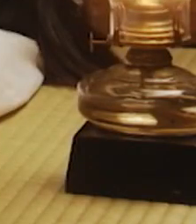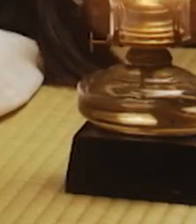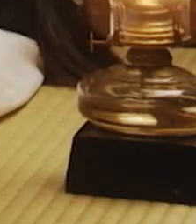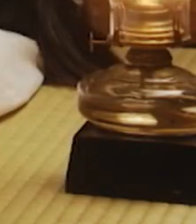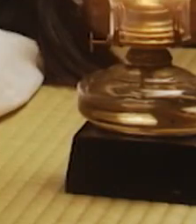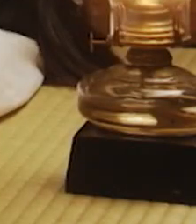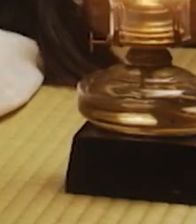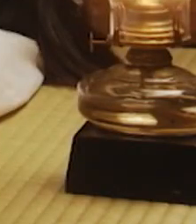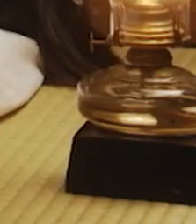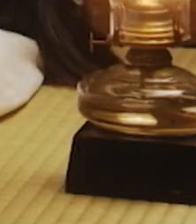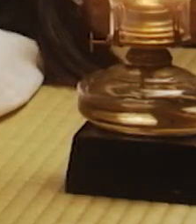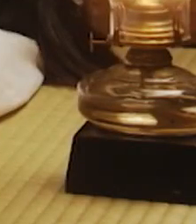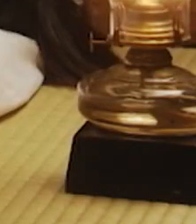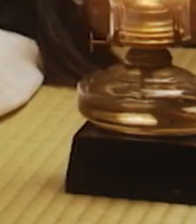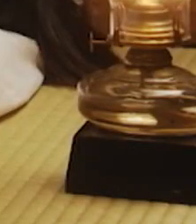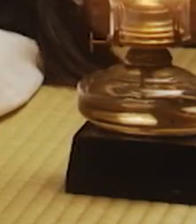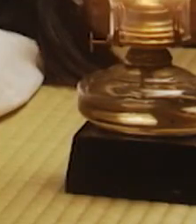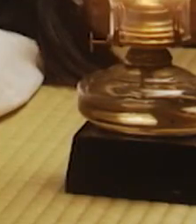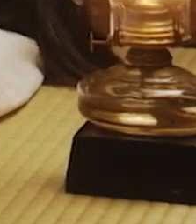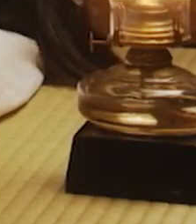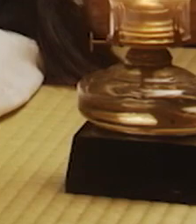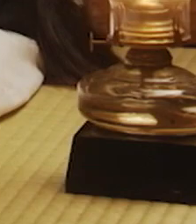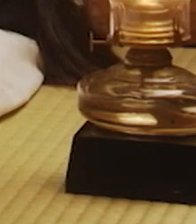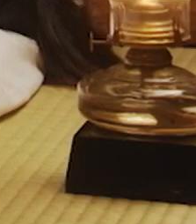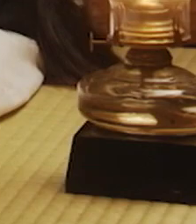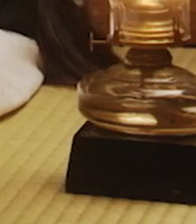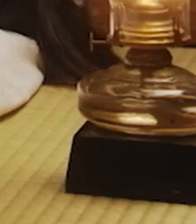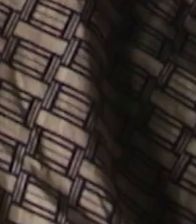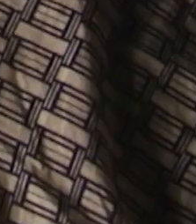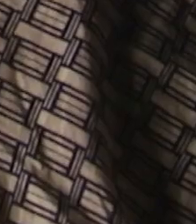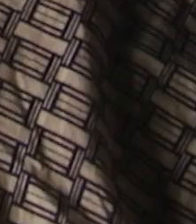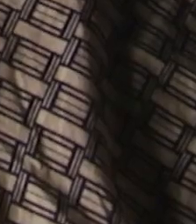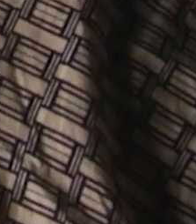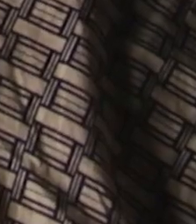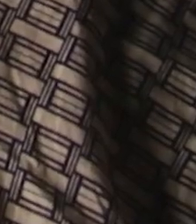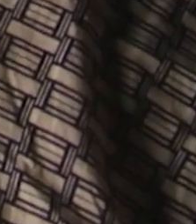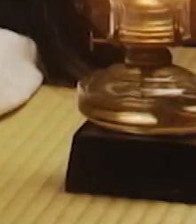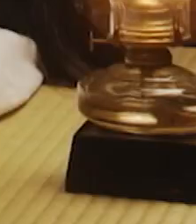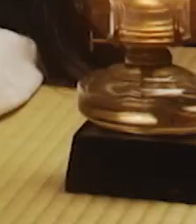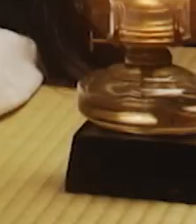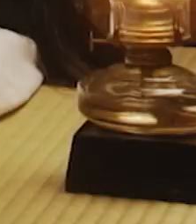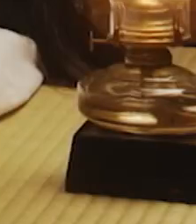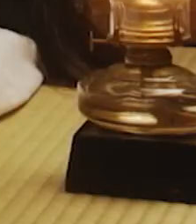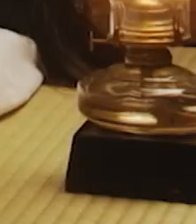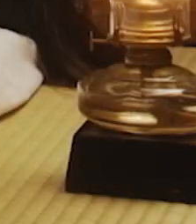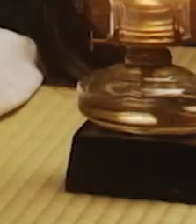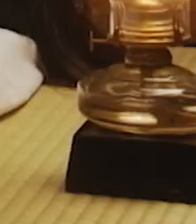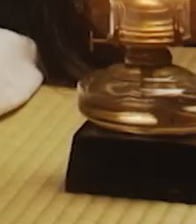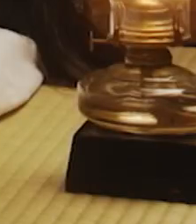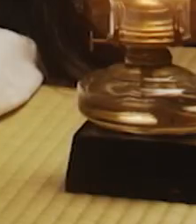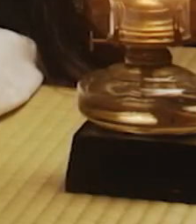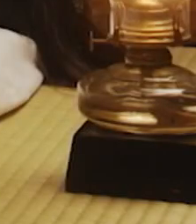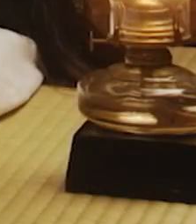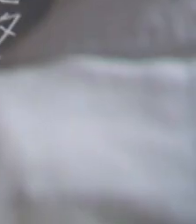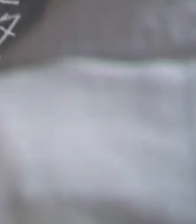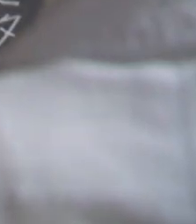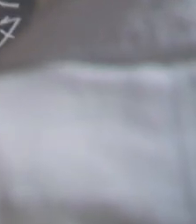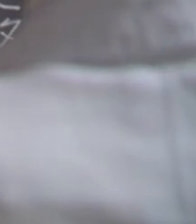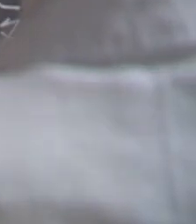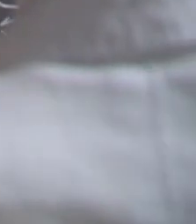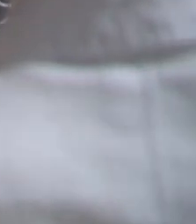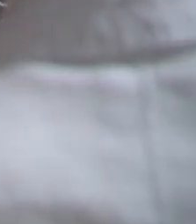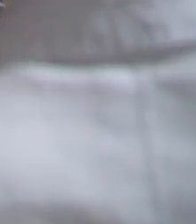ese producto nutricional. ¿Es una comida? Quiero hacer algo que sea práctico y económico para toda la gente.